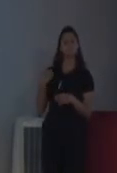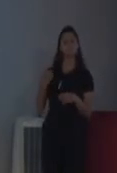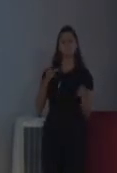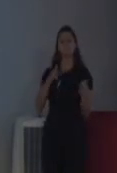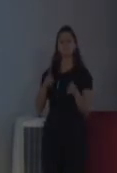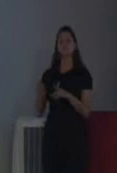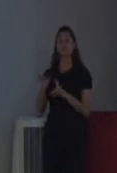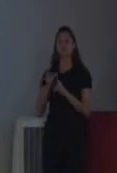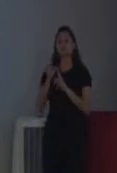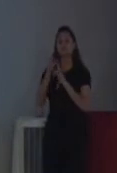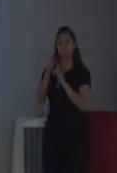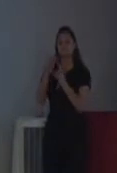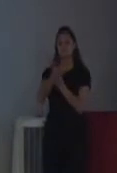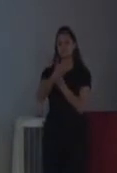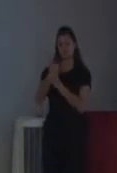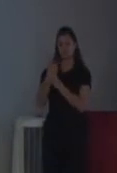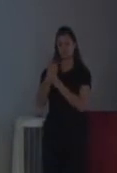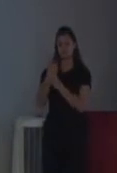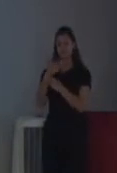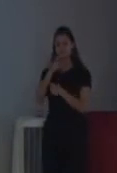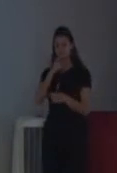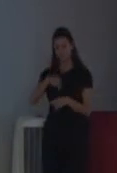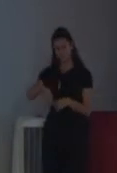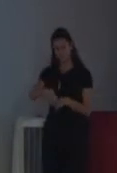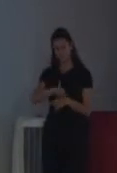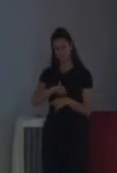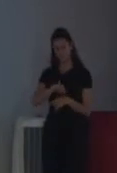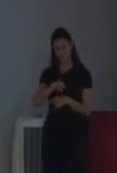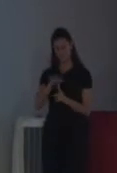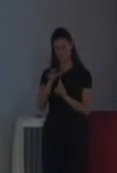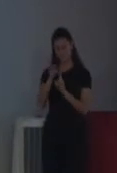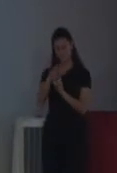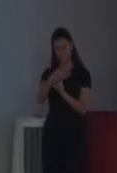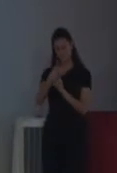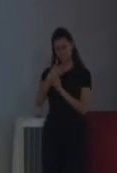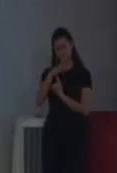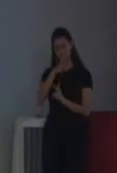protección. ¿Quiénes son esas personas de especial protección?